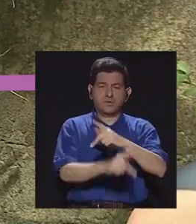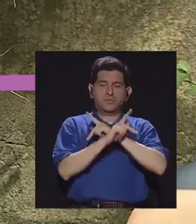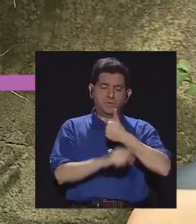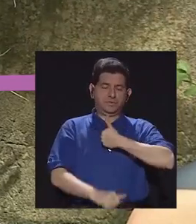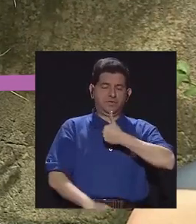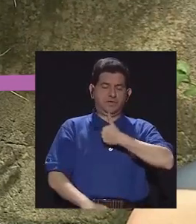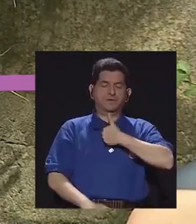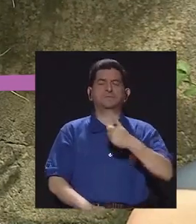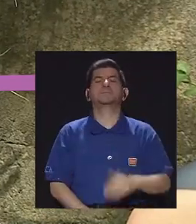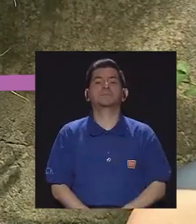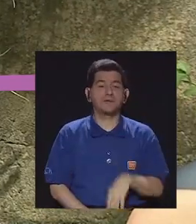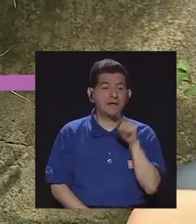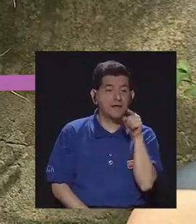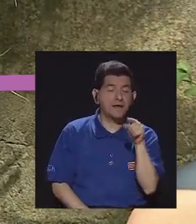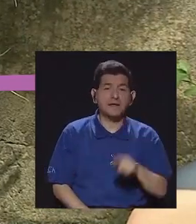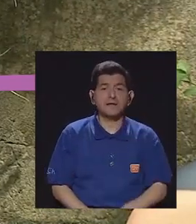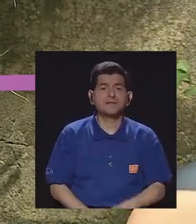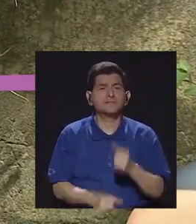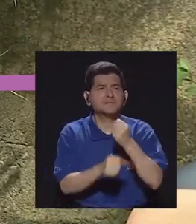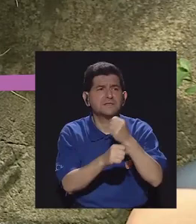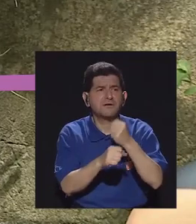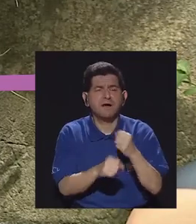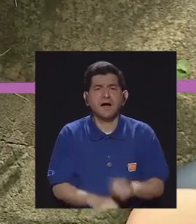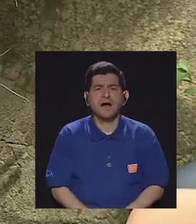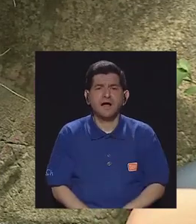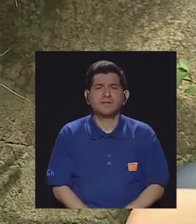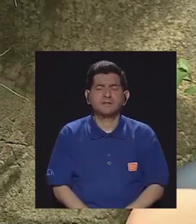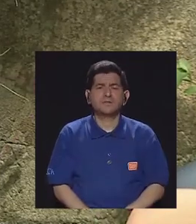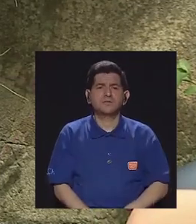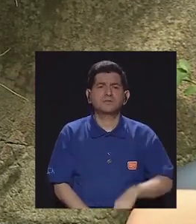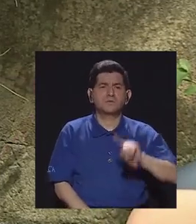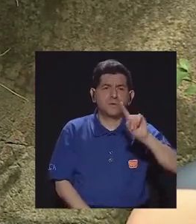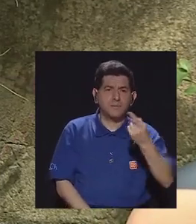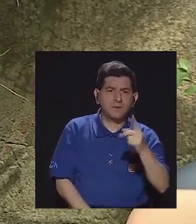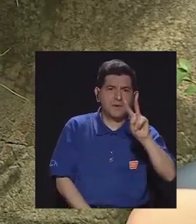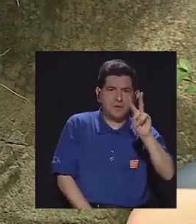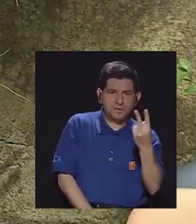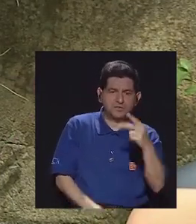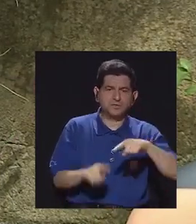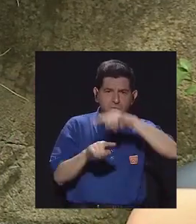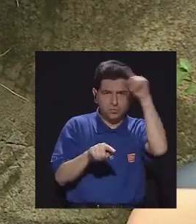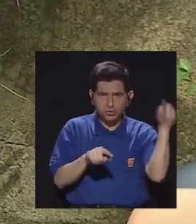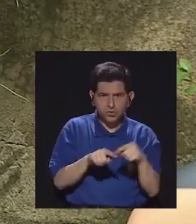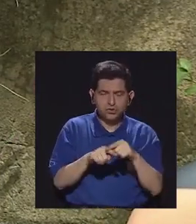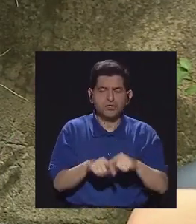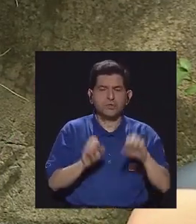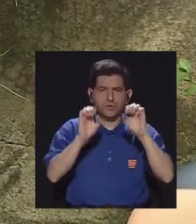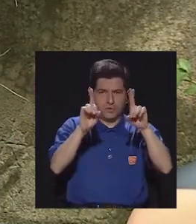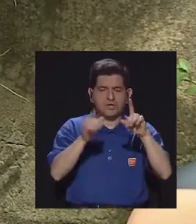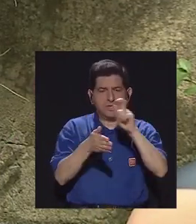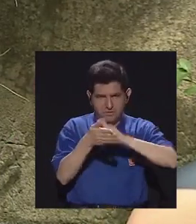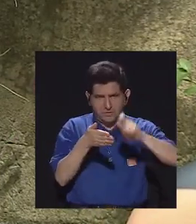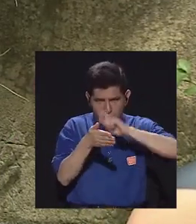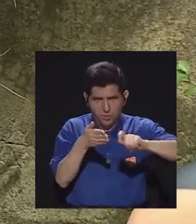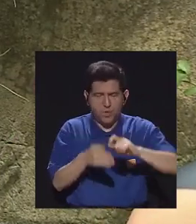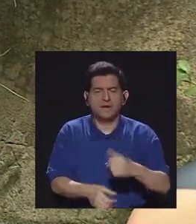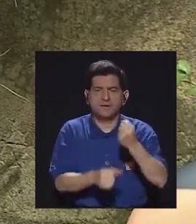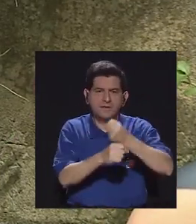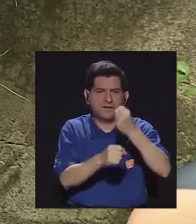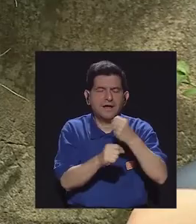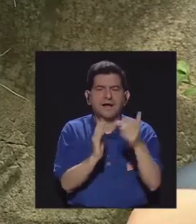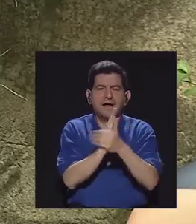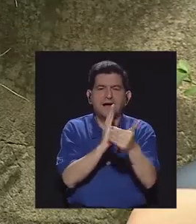Ese inicia, estamos trabajando primer ciclo y segundo ciclo. Entonces, ese programa lo que se trabaja